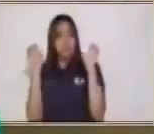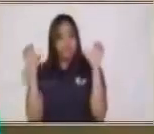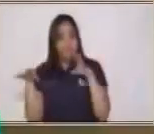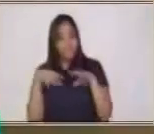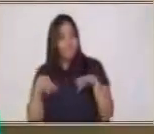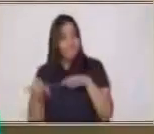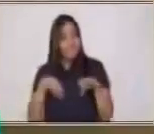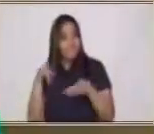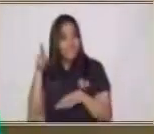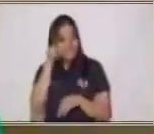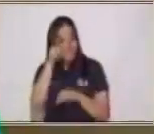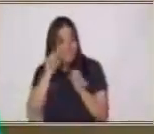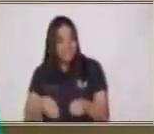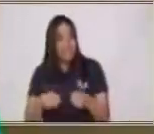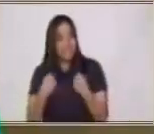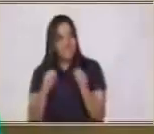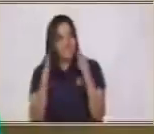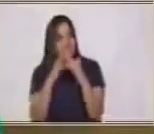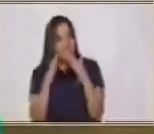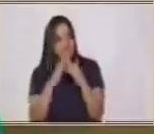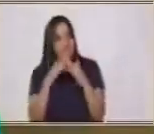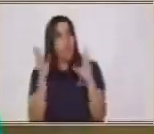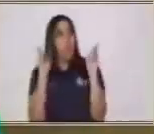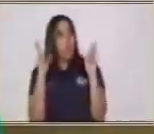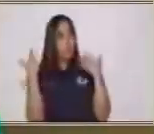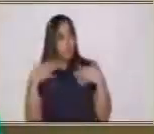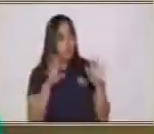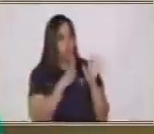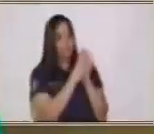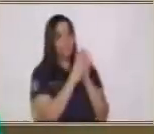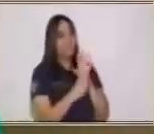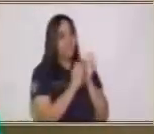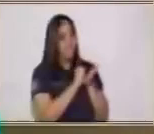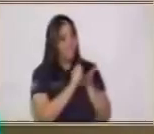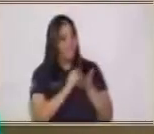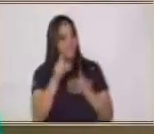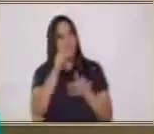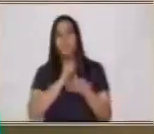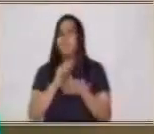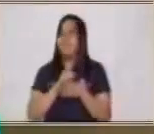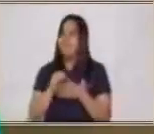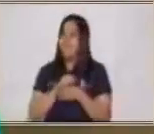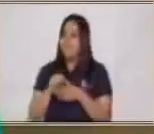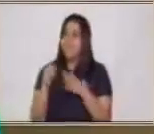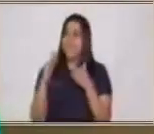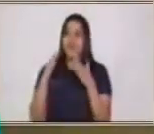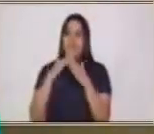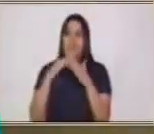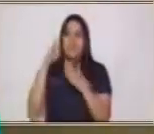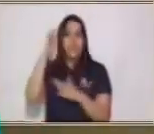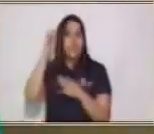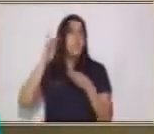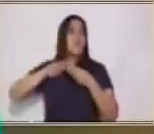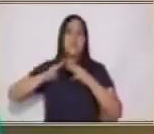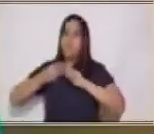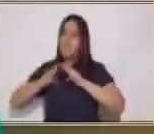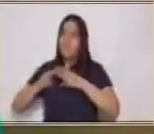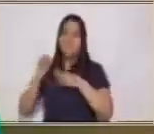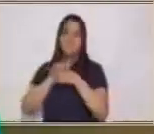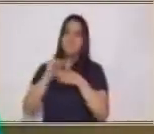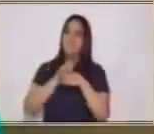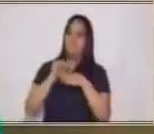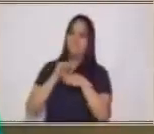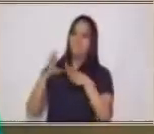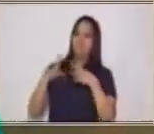puedas desarrollar en casa. Espero que los hayas anotado y que practiques. La matemática es de practicar mucho y apropiarse de